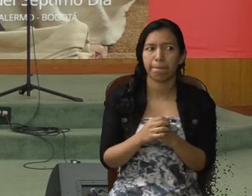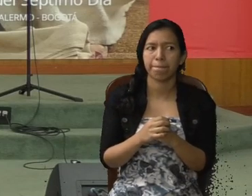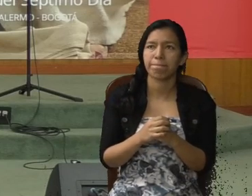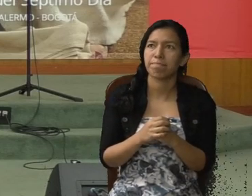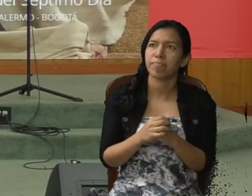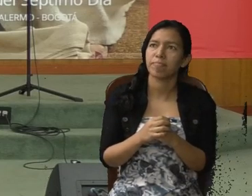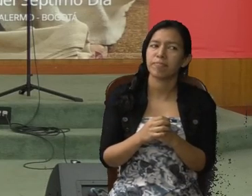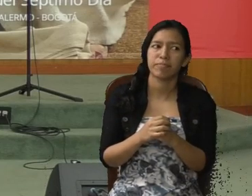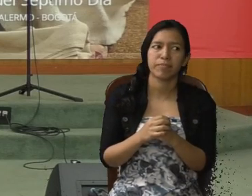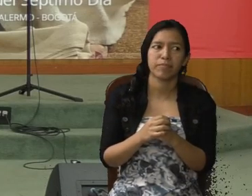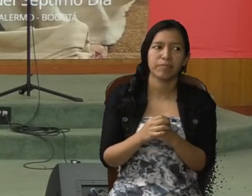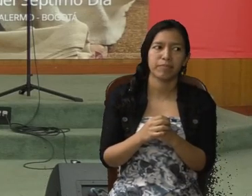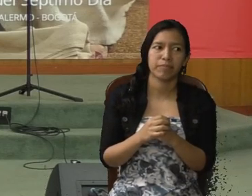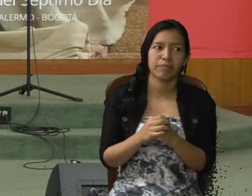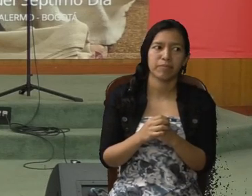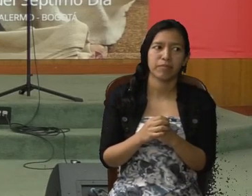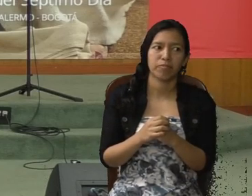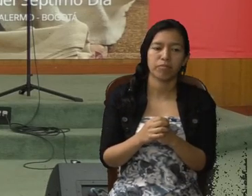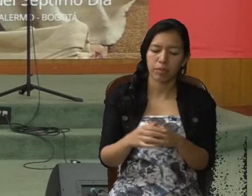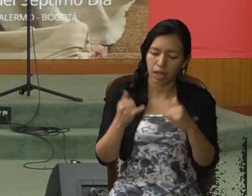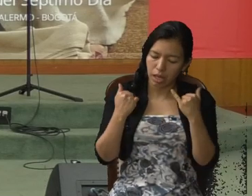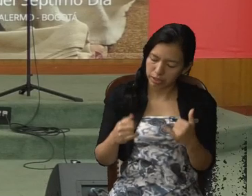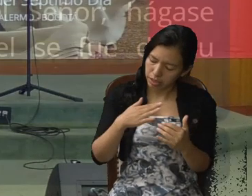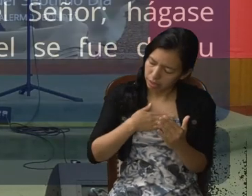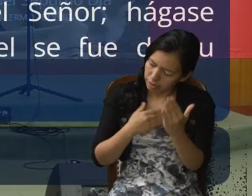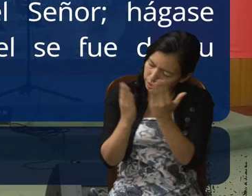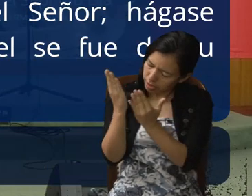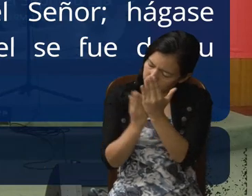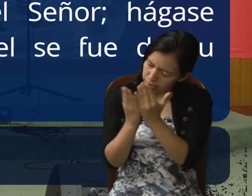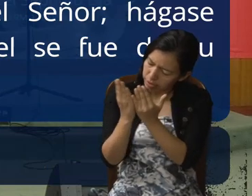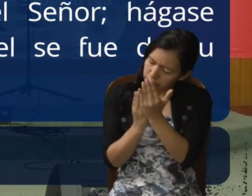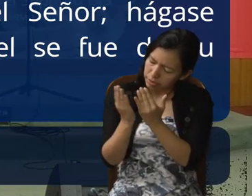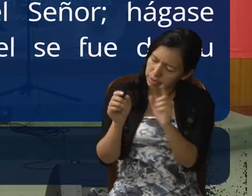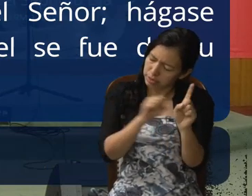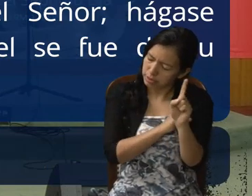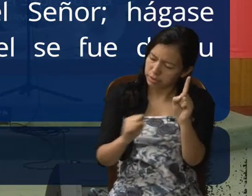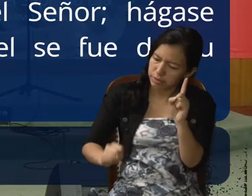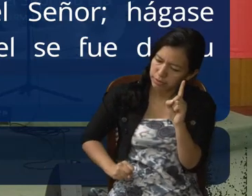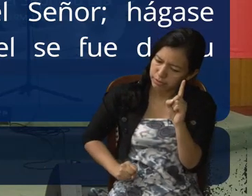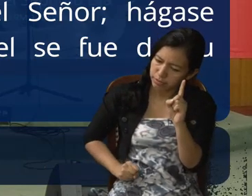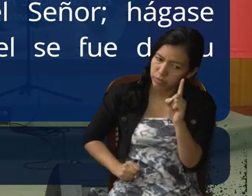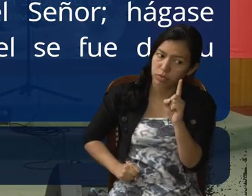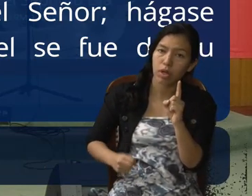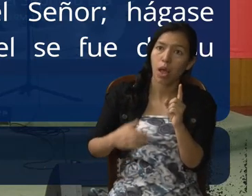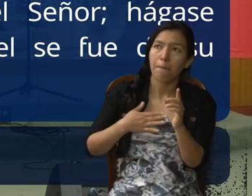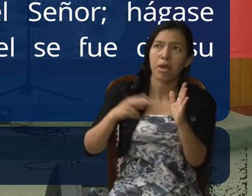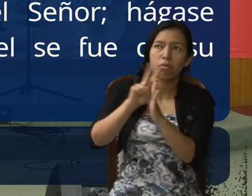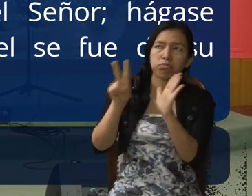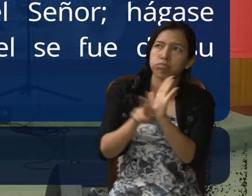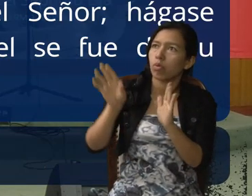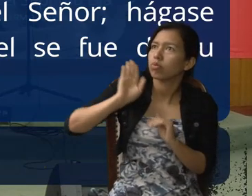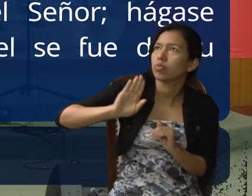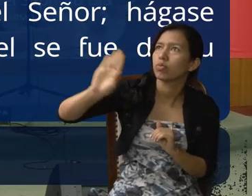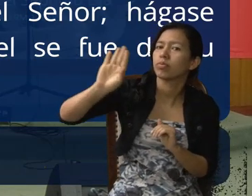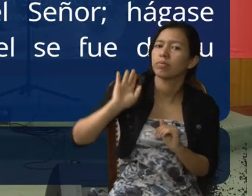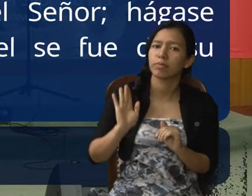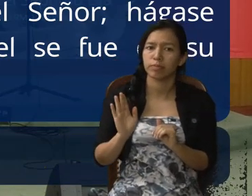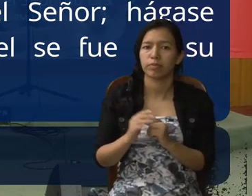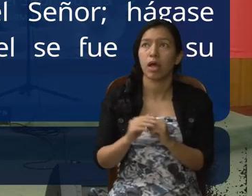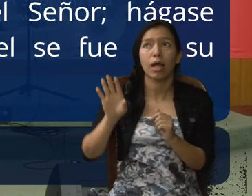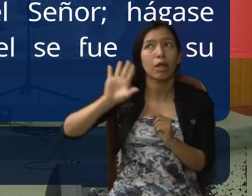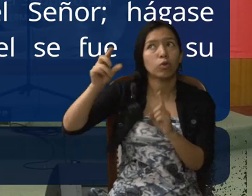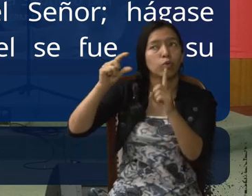muy bonito. Aquí está la sierva del Señor. Hágase conmigo conforme a tu palabra.